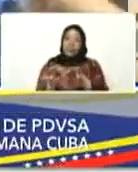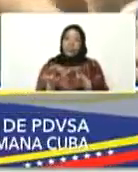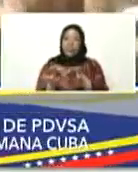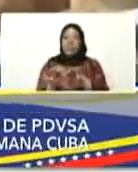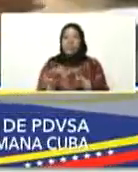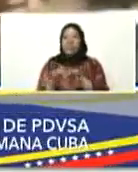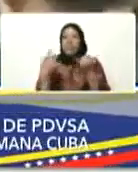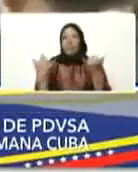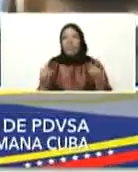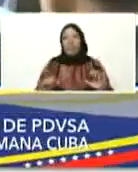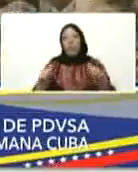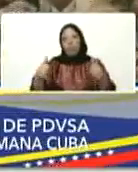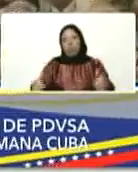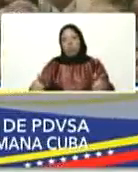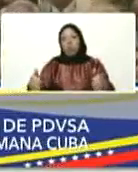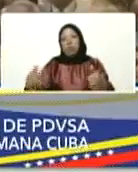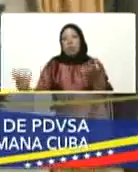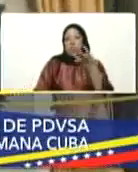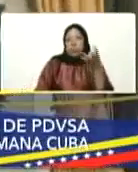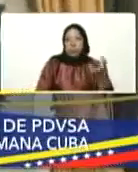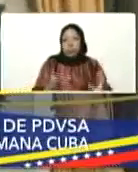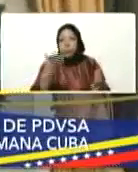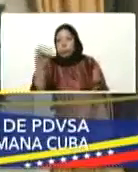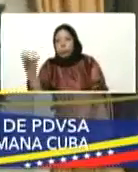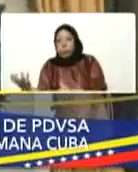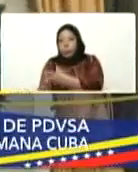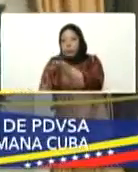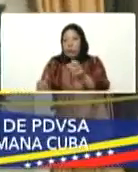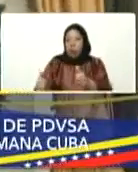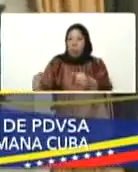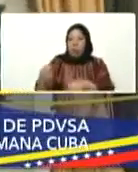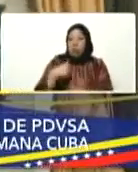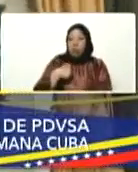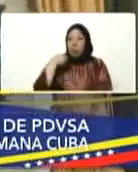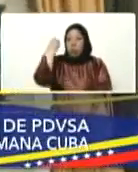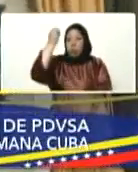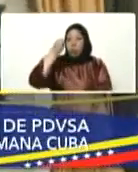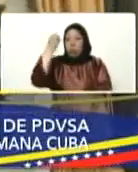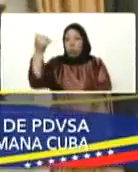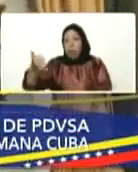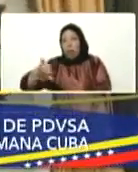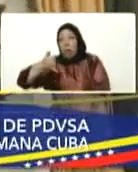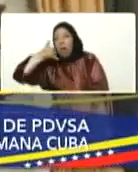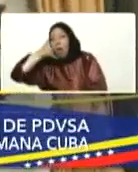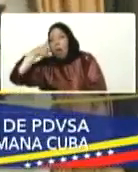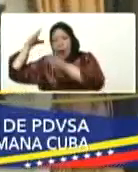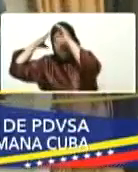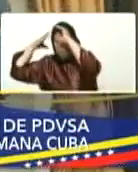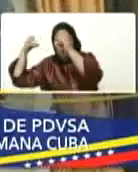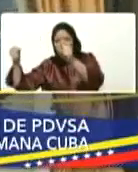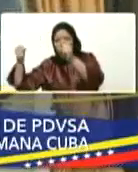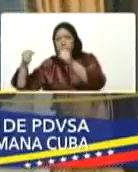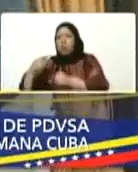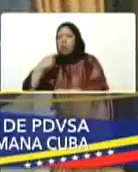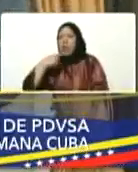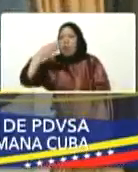Por eso apenas ocurrió el incendio, lo primero que hice fue llamar a Díaz Canel, al